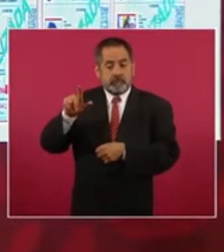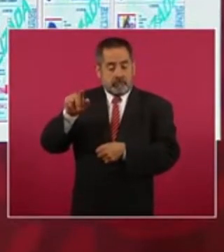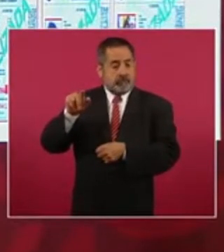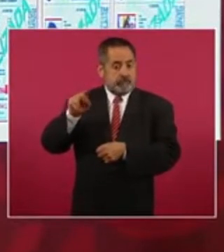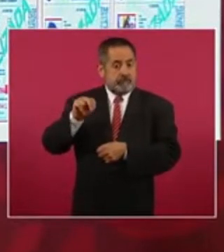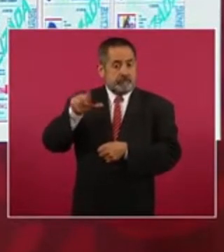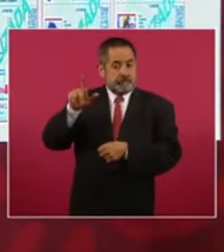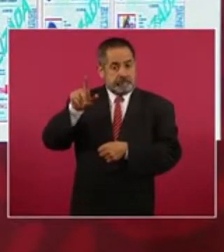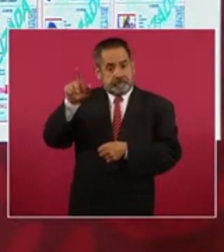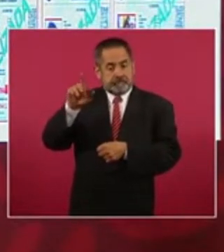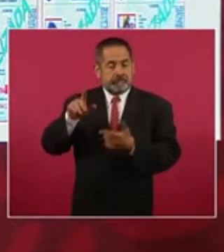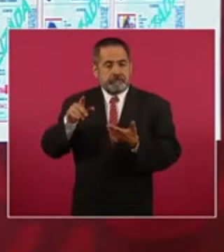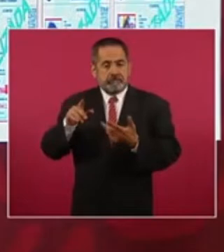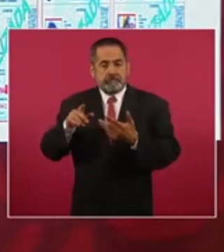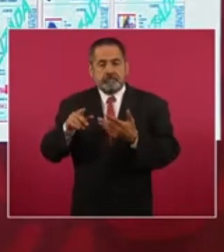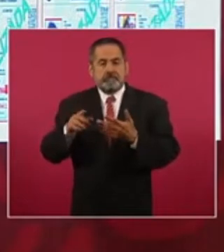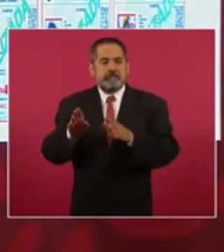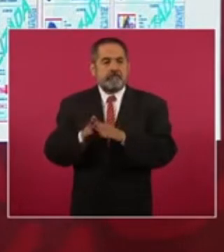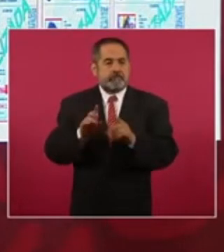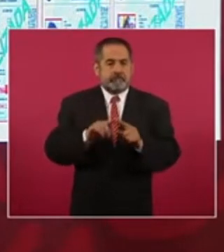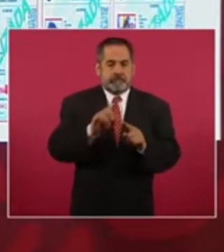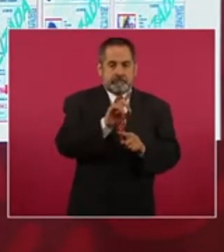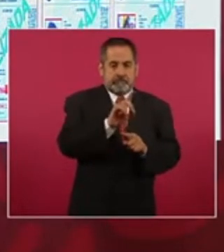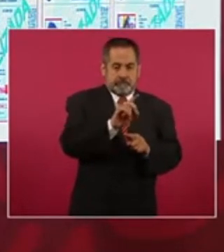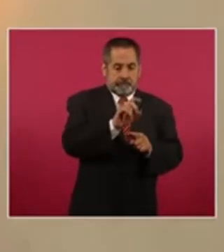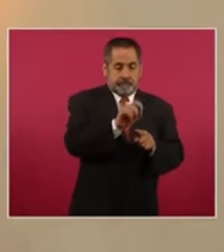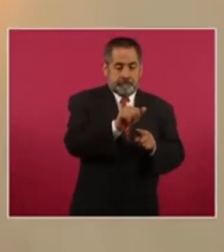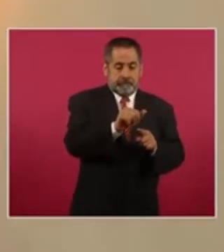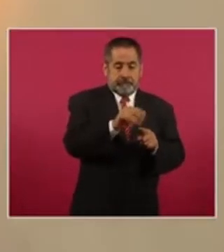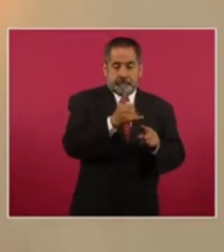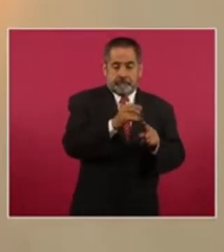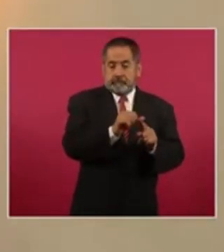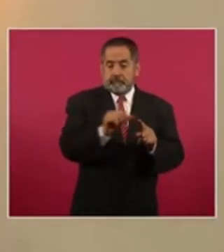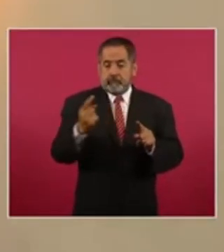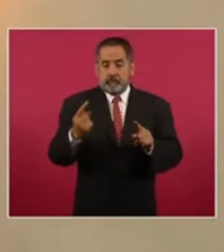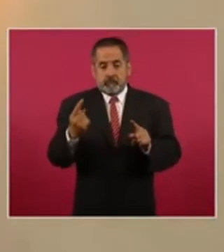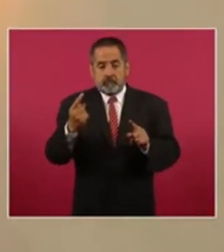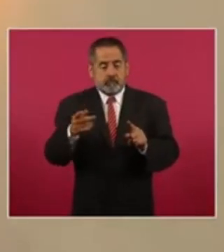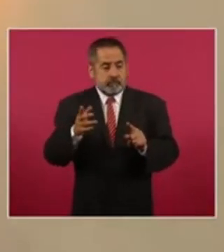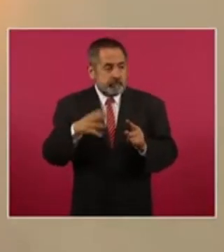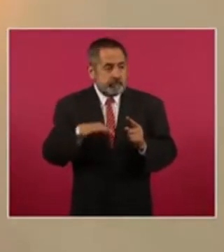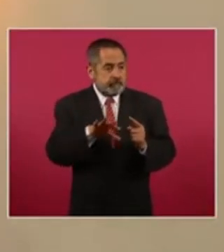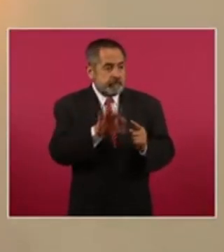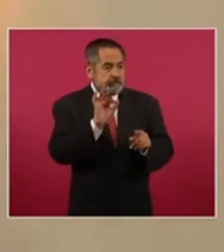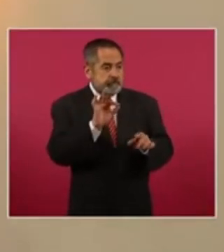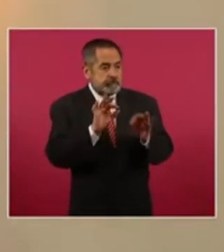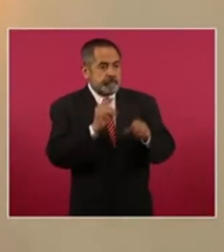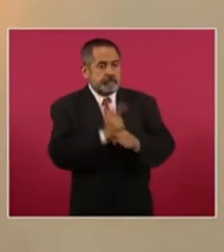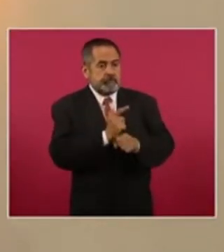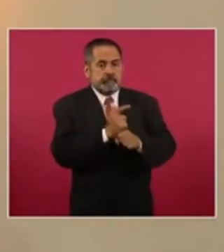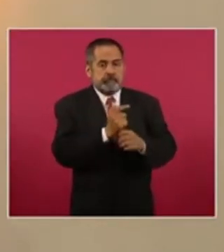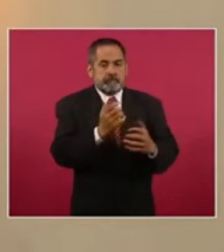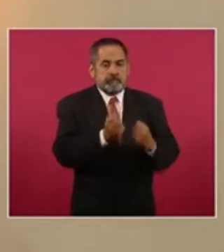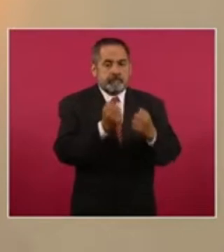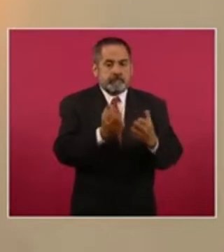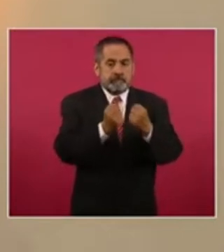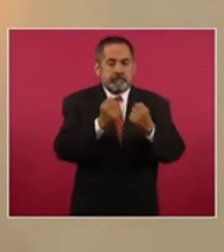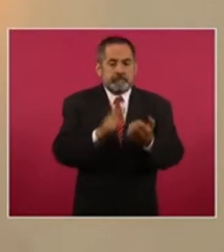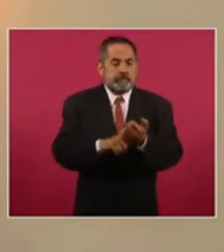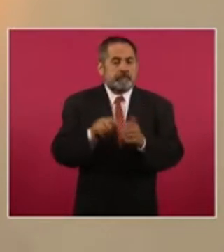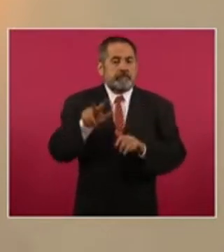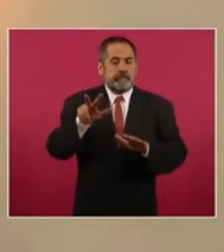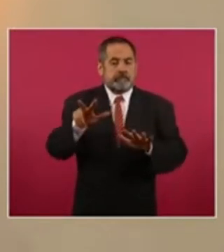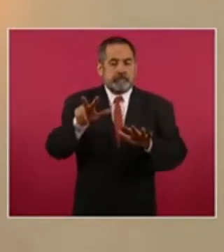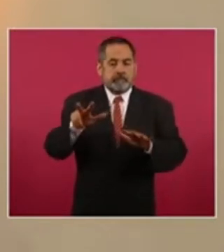toda vez que entre los días 26 de mayo y 1 de junio fueron localizadas 18 personas con